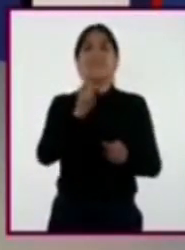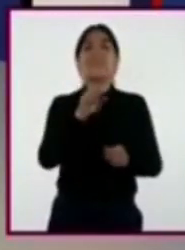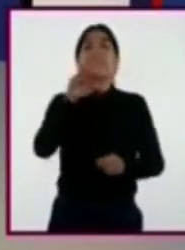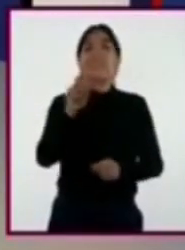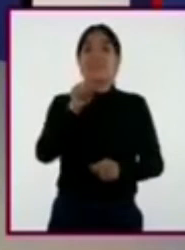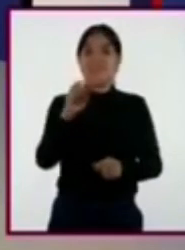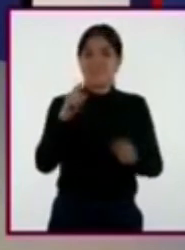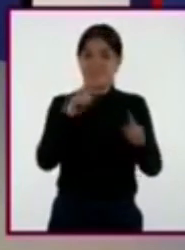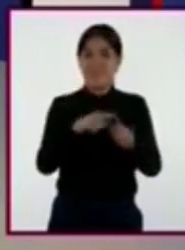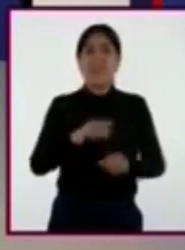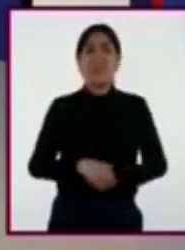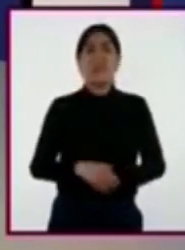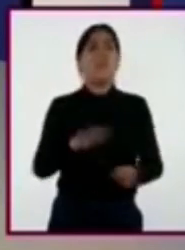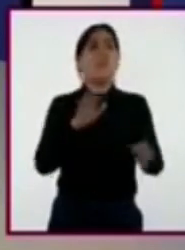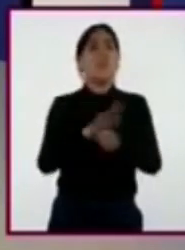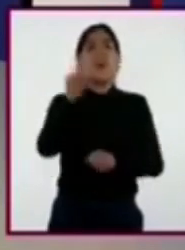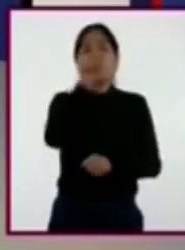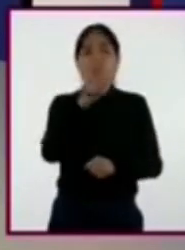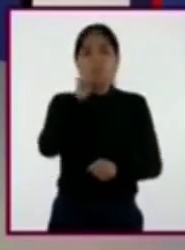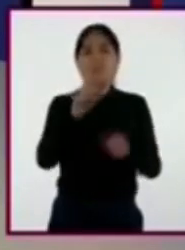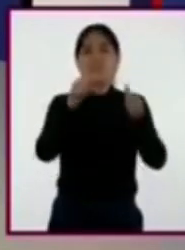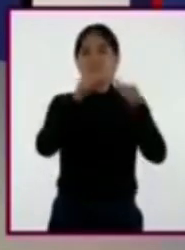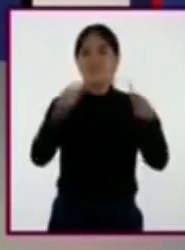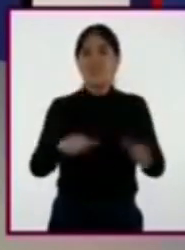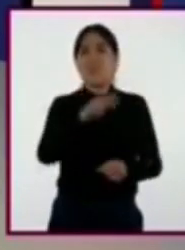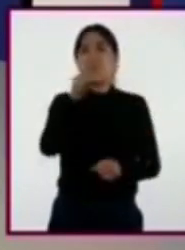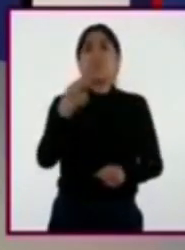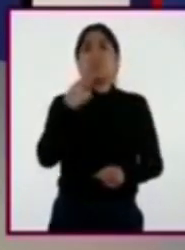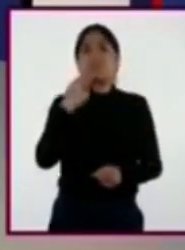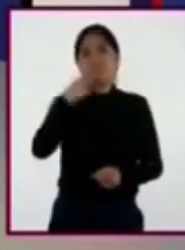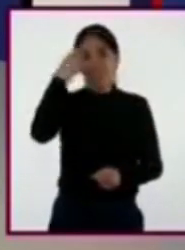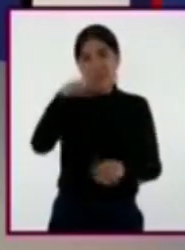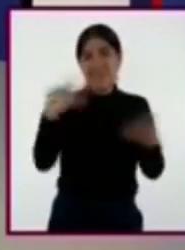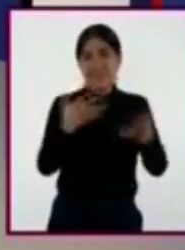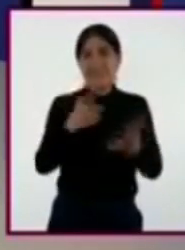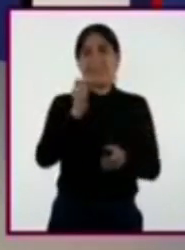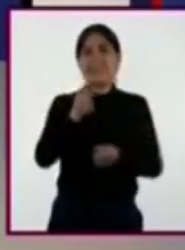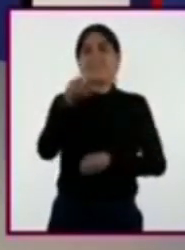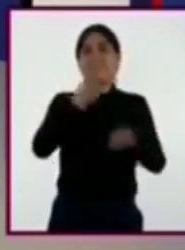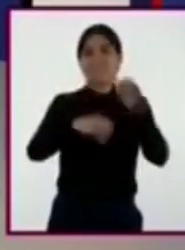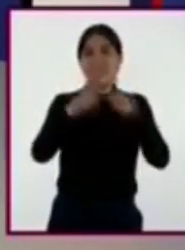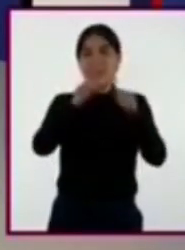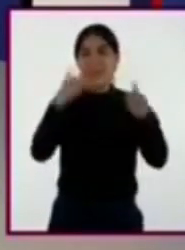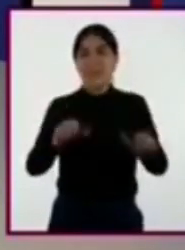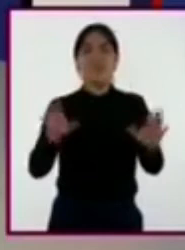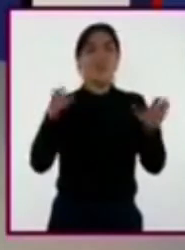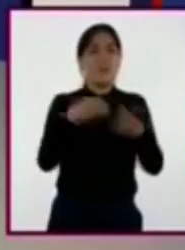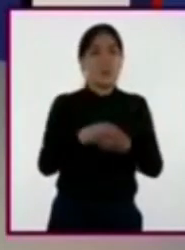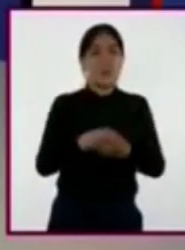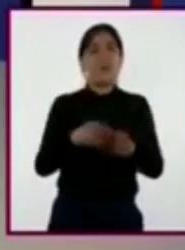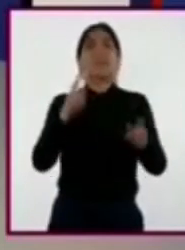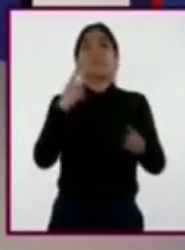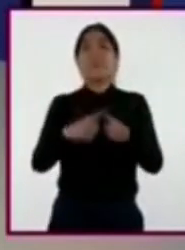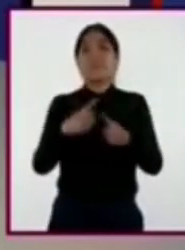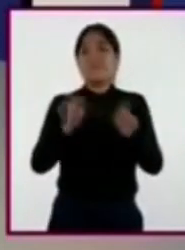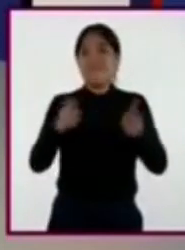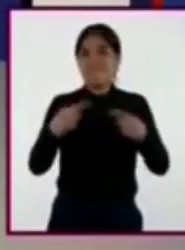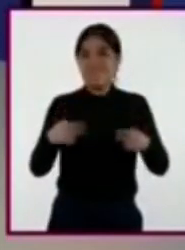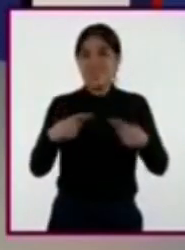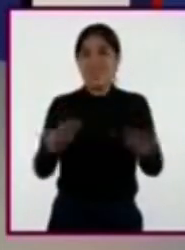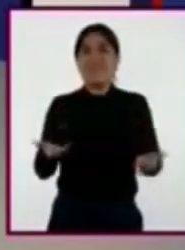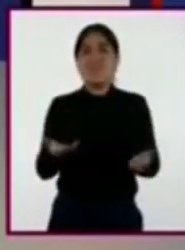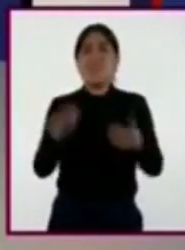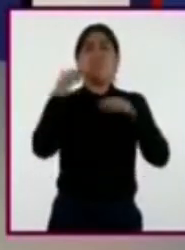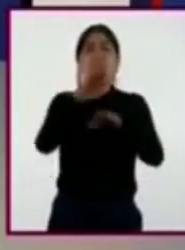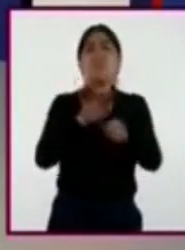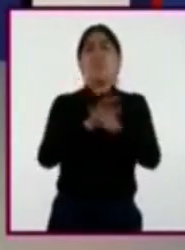reto. ¿Qué lenguajes artísticos utilizarían para realizar una obra de arte colectiva? ¿Con quiénes la harían?